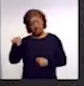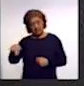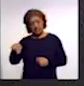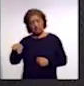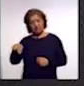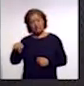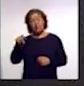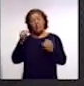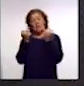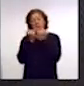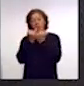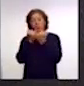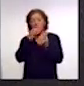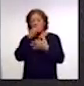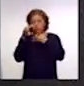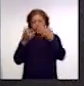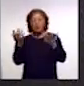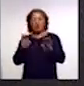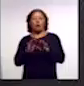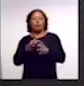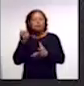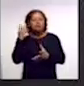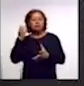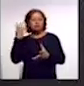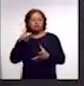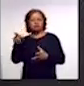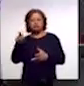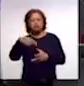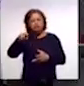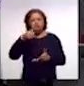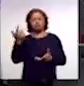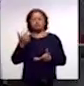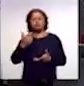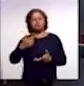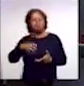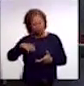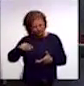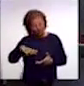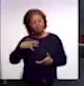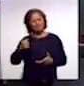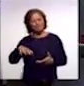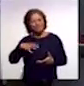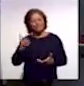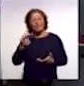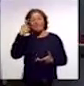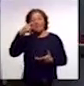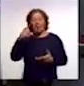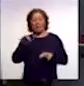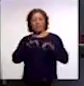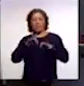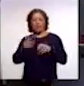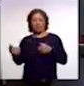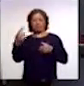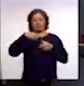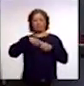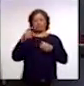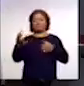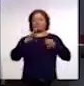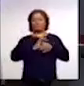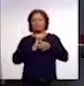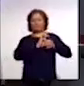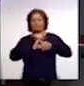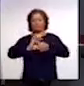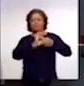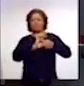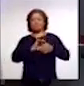animen a colaborar con nosotros claro definitivamente son dos causas importantes en las